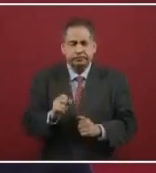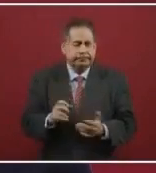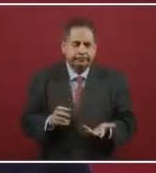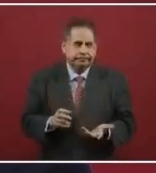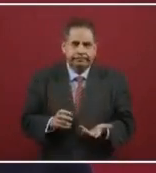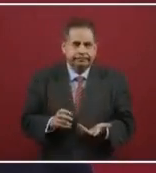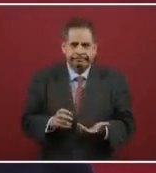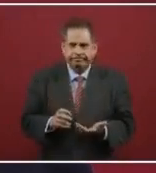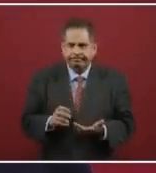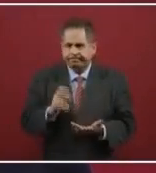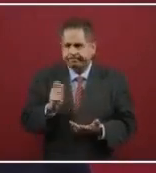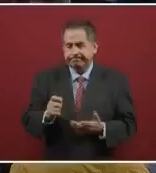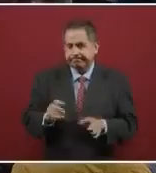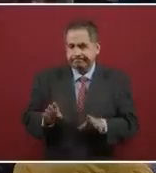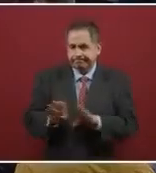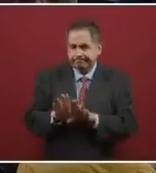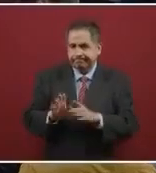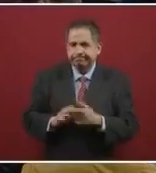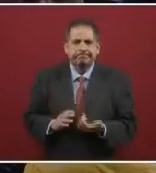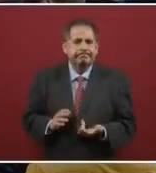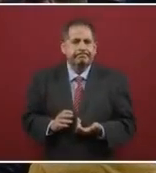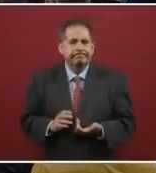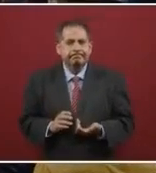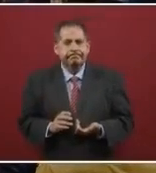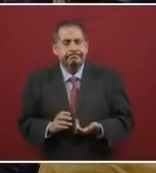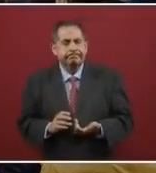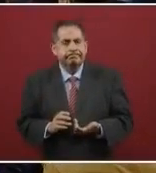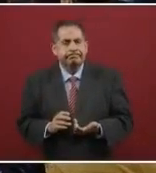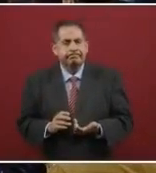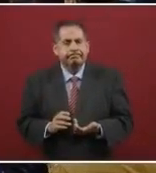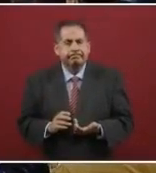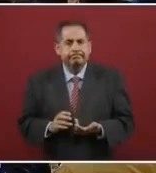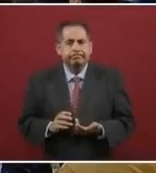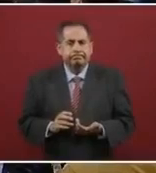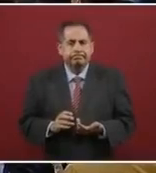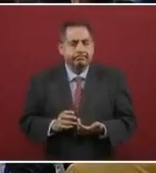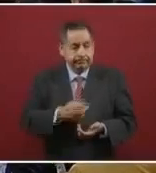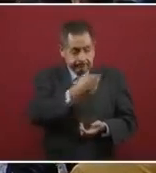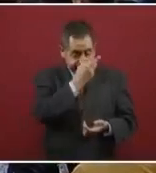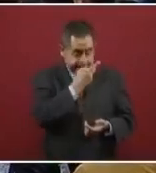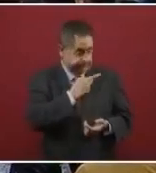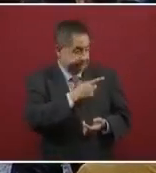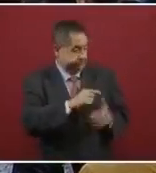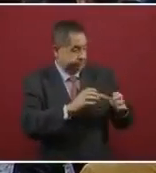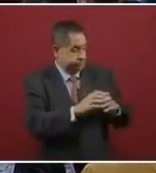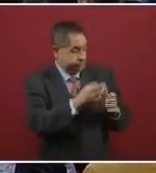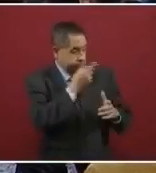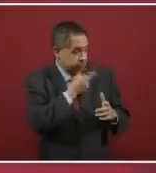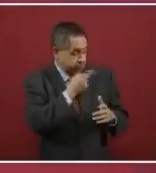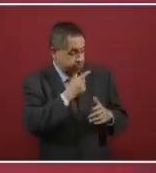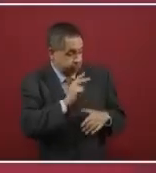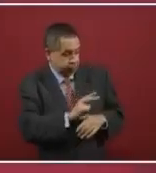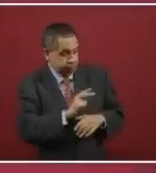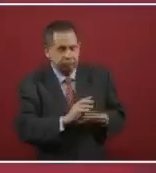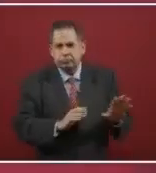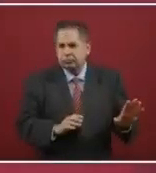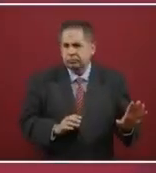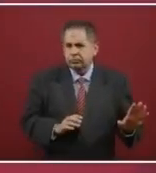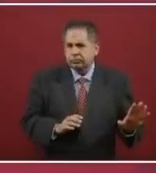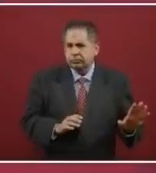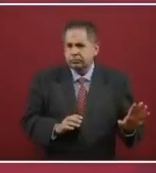quien me dicte la agenda,